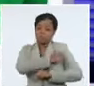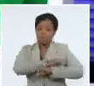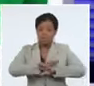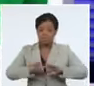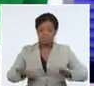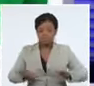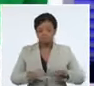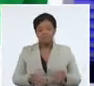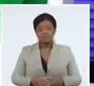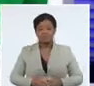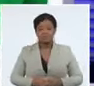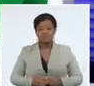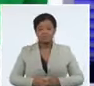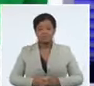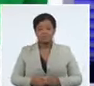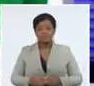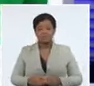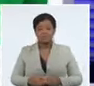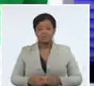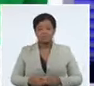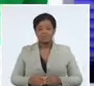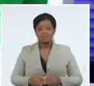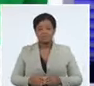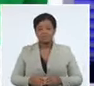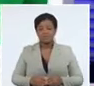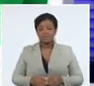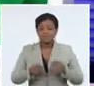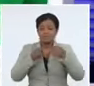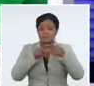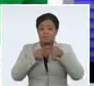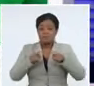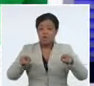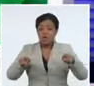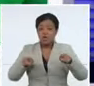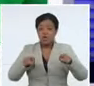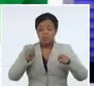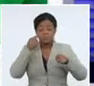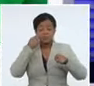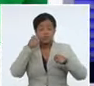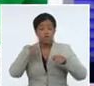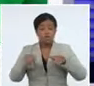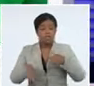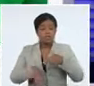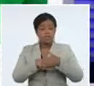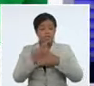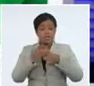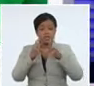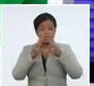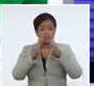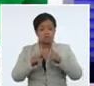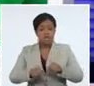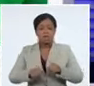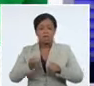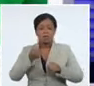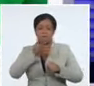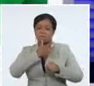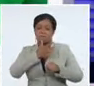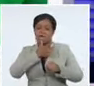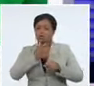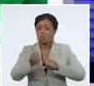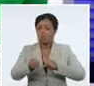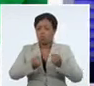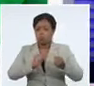si de todas formas el día con indicadores que demuestran un cierto control de la